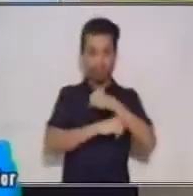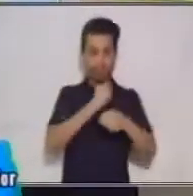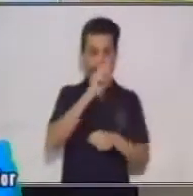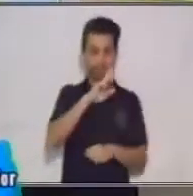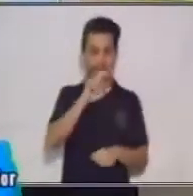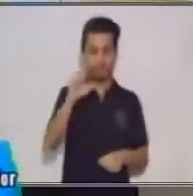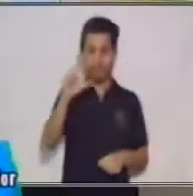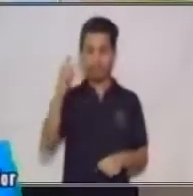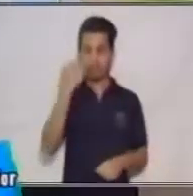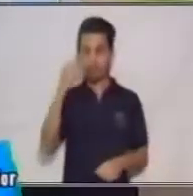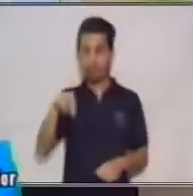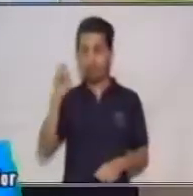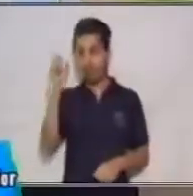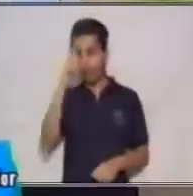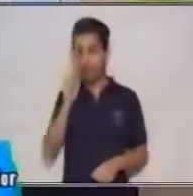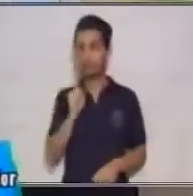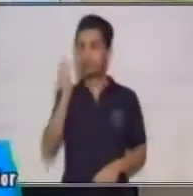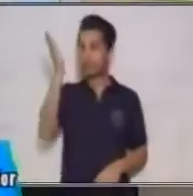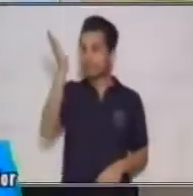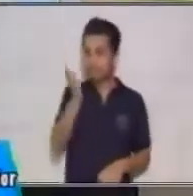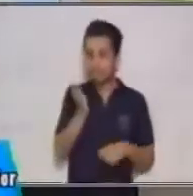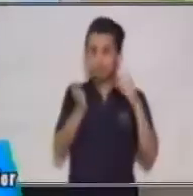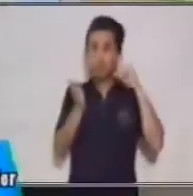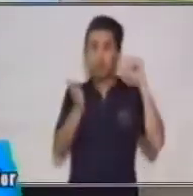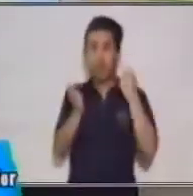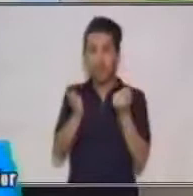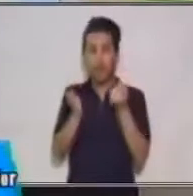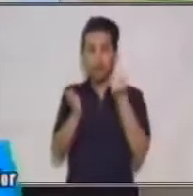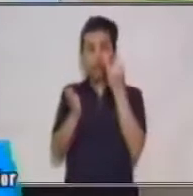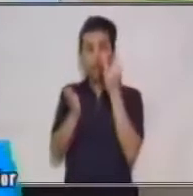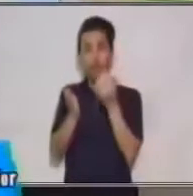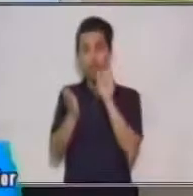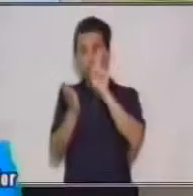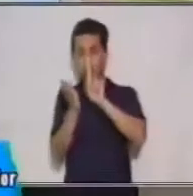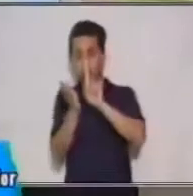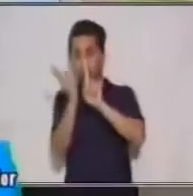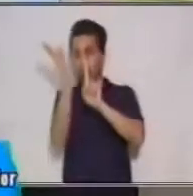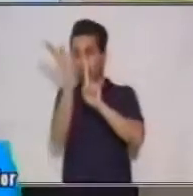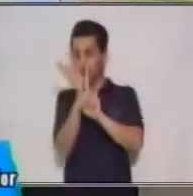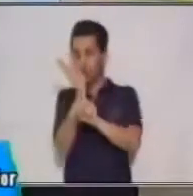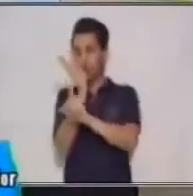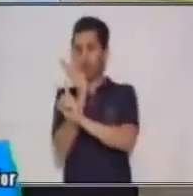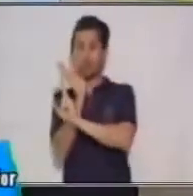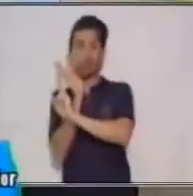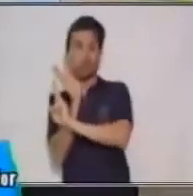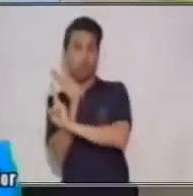a ir con una naranja un poco más pequeña, la mediana que traje.